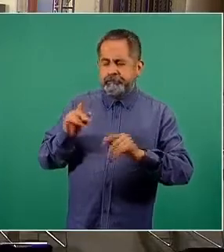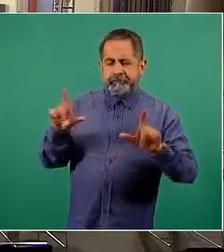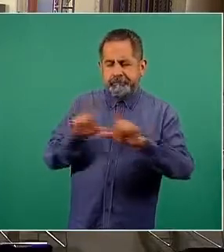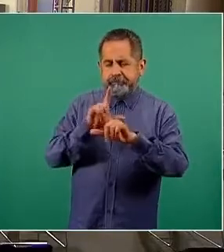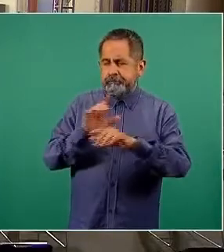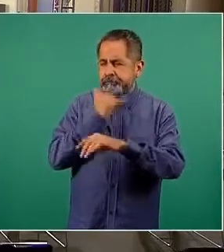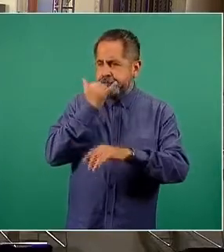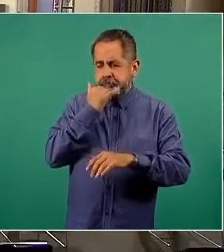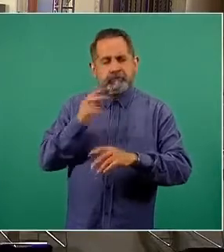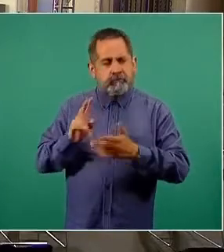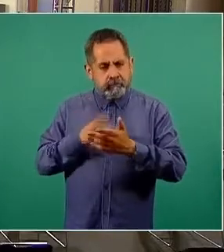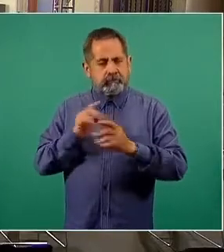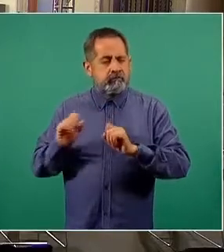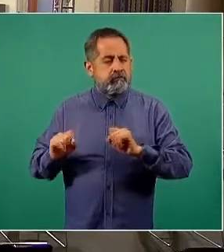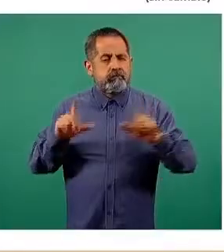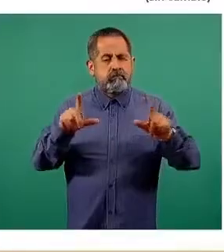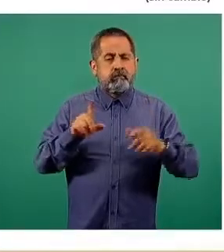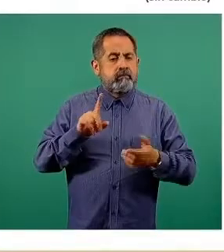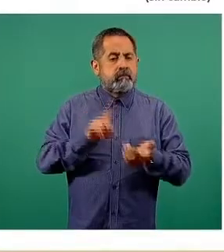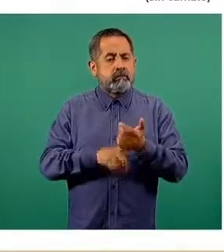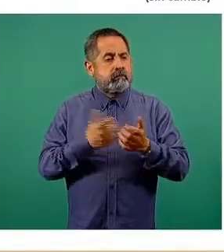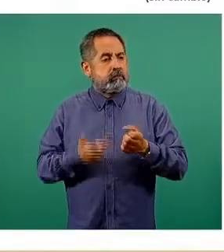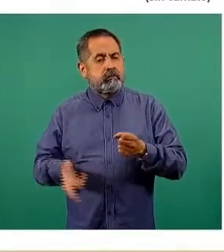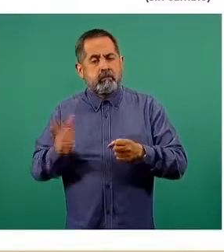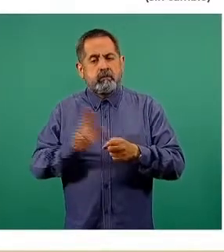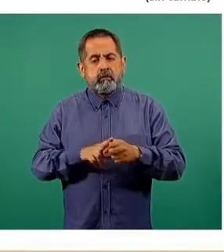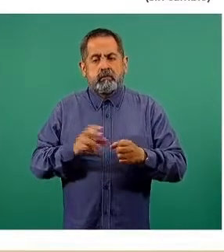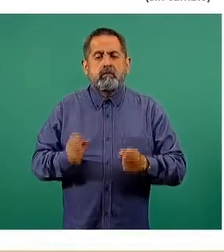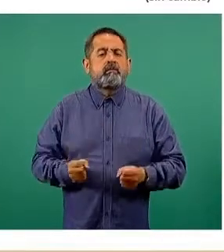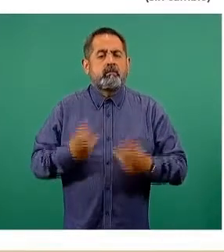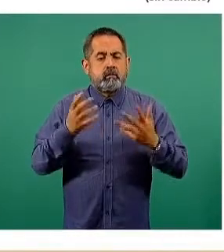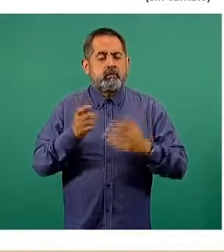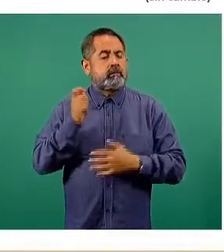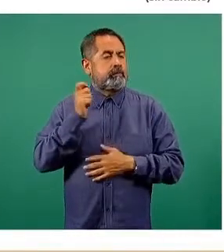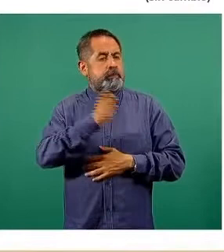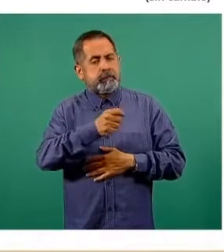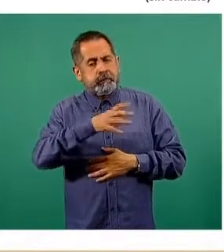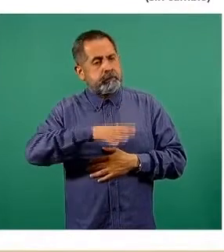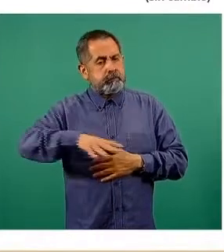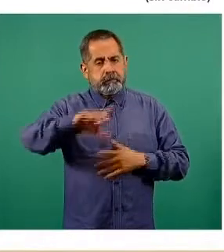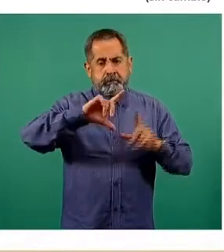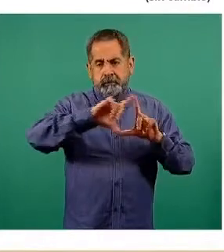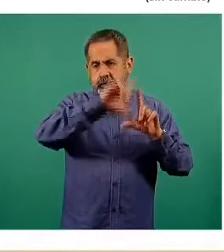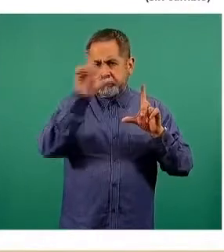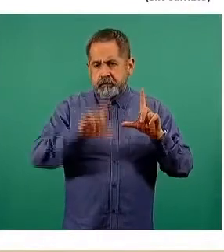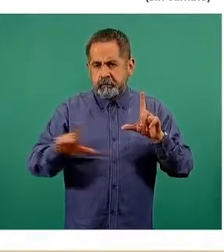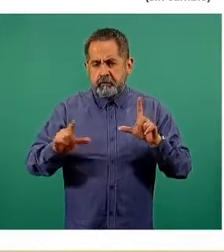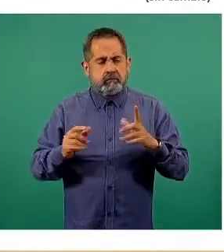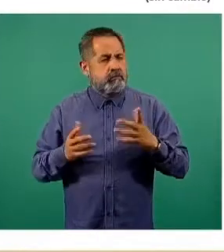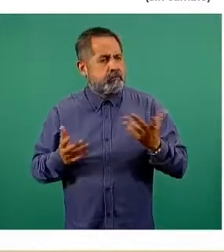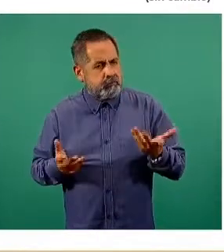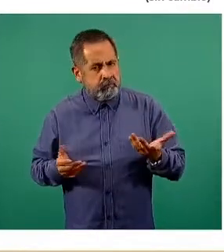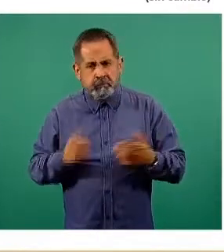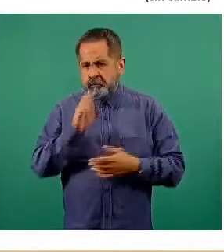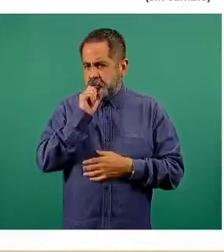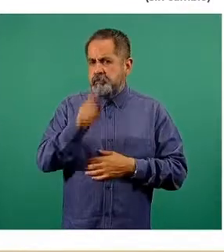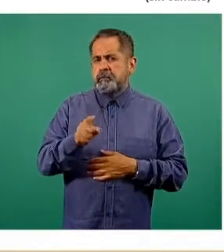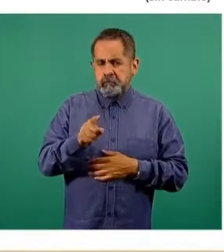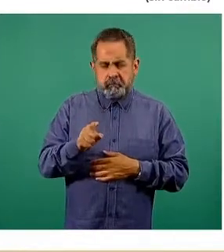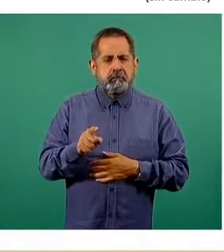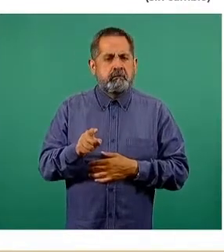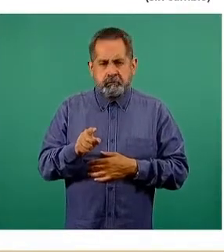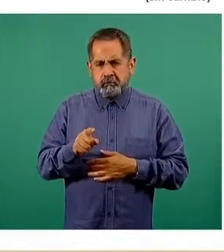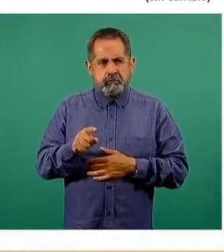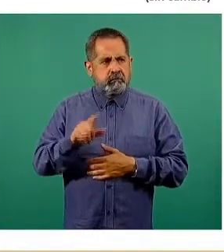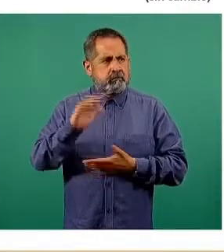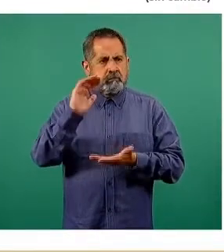aquí tenemos la ocupación hospitalaria para efectos de la media nacional, que como hemos visto también son porcentajes de los